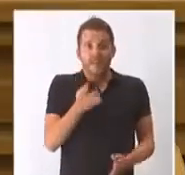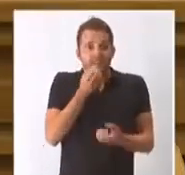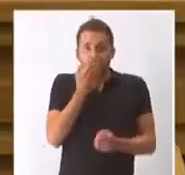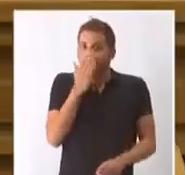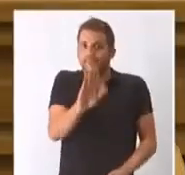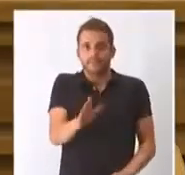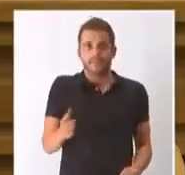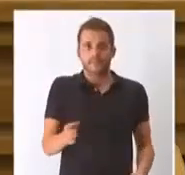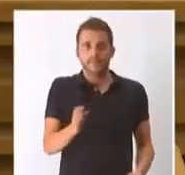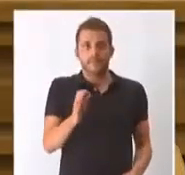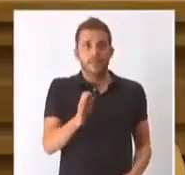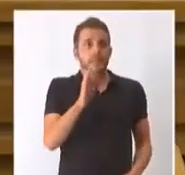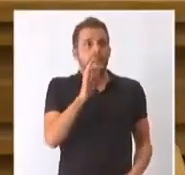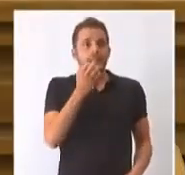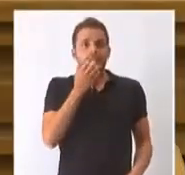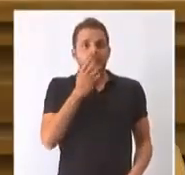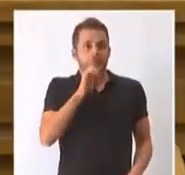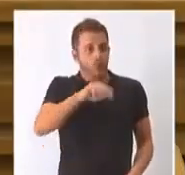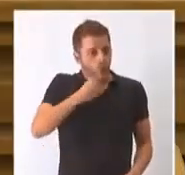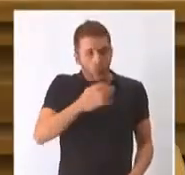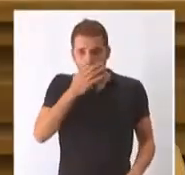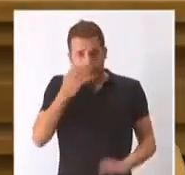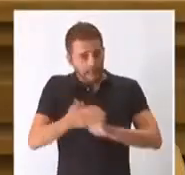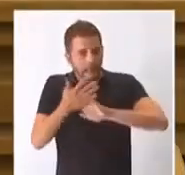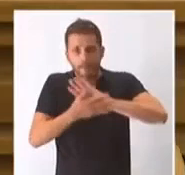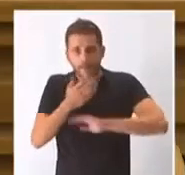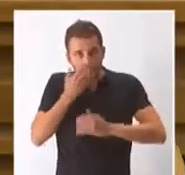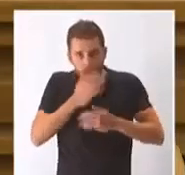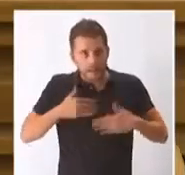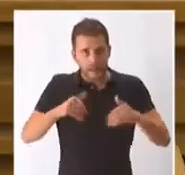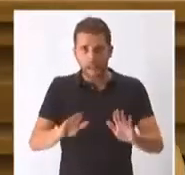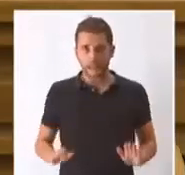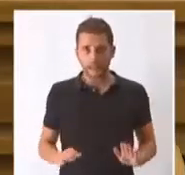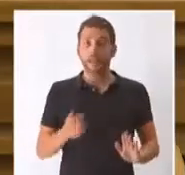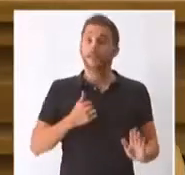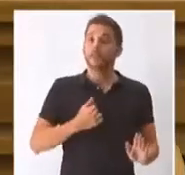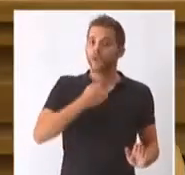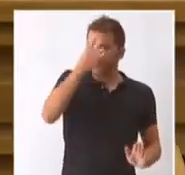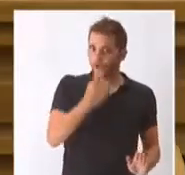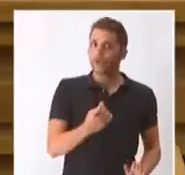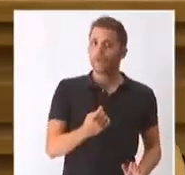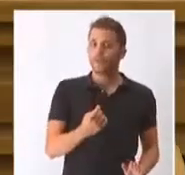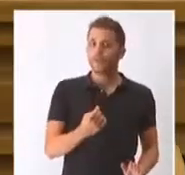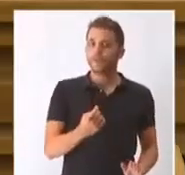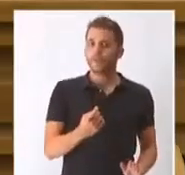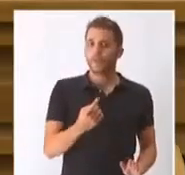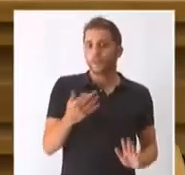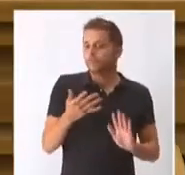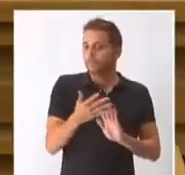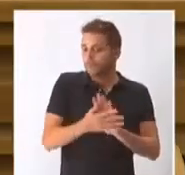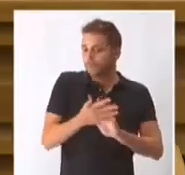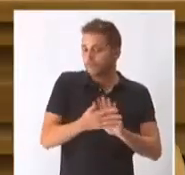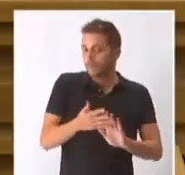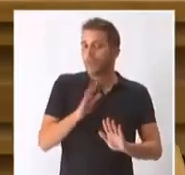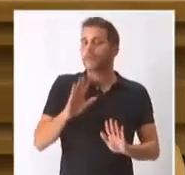demás dedicamos parte de la tarde a esto que yo yo creo que puede ser un argumento bonito pero más muy